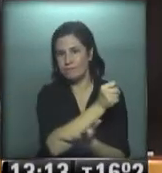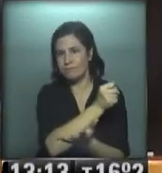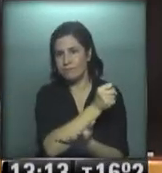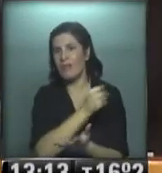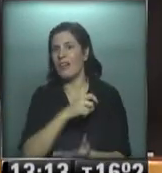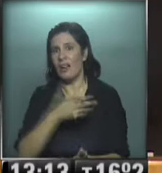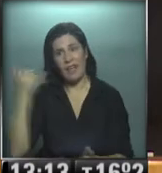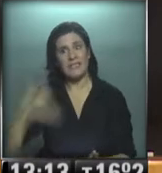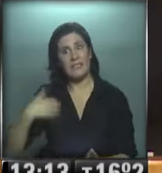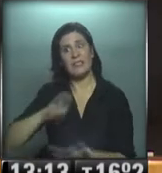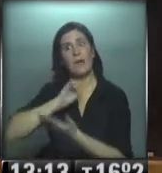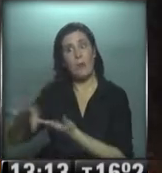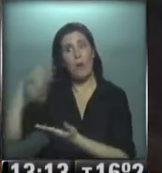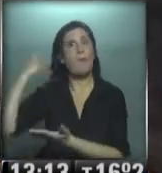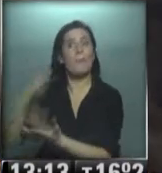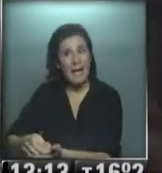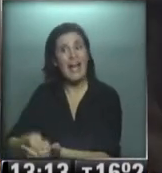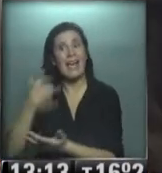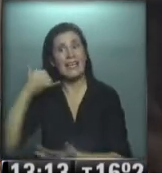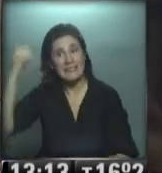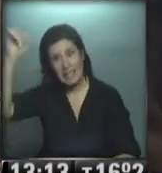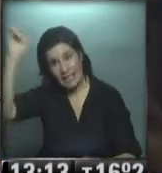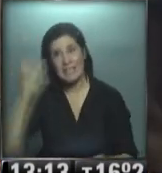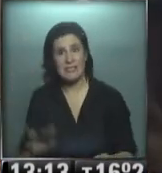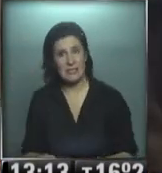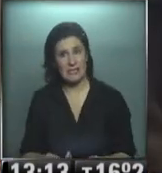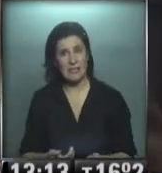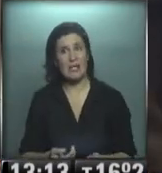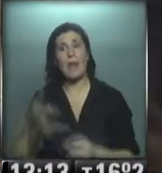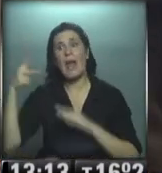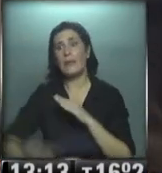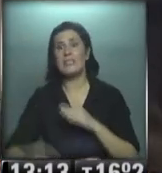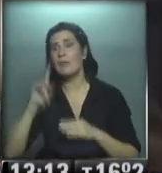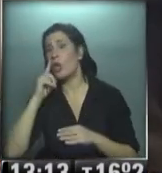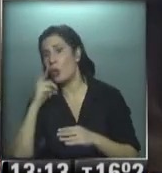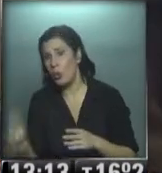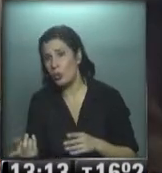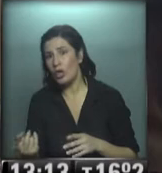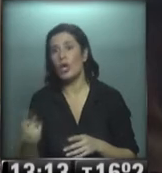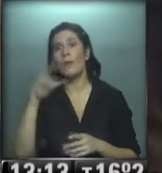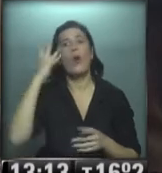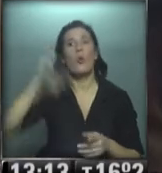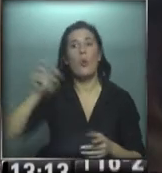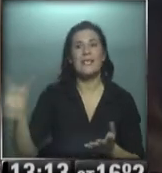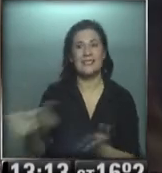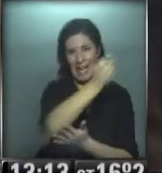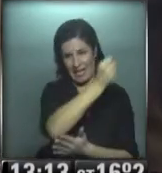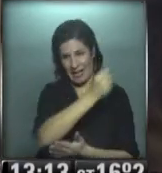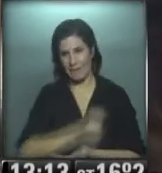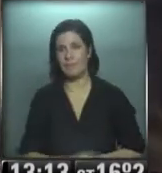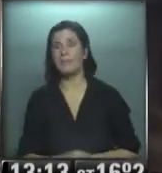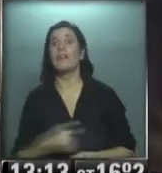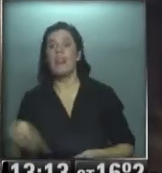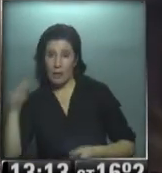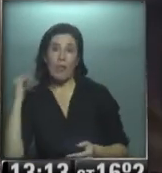argentina depositó en tiempo y forma antes del vencimiento de junio que se basan esencialmente en que el mandato judicial